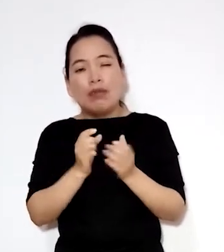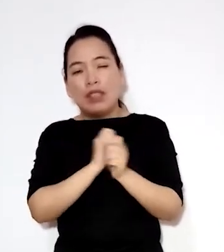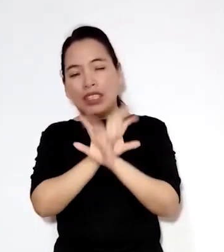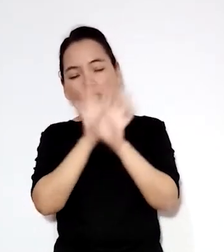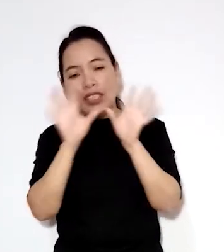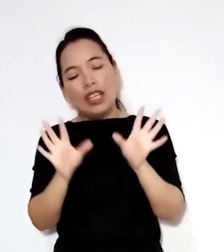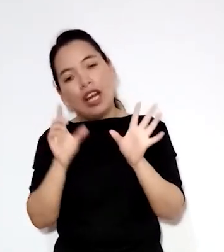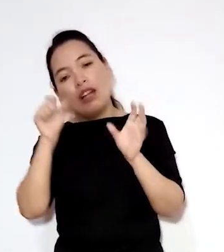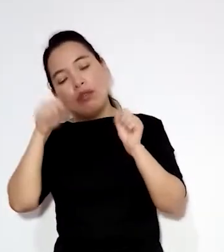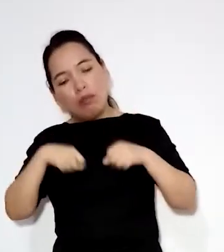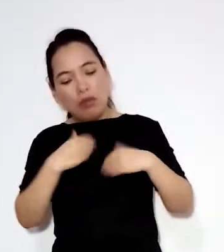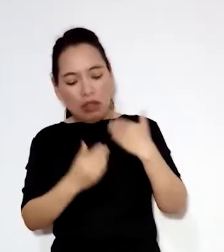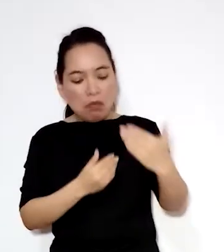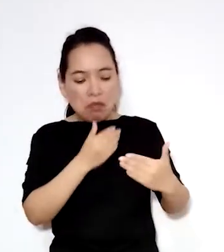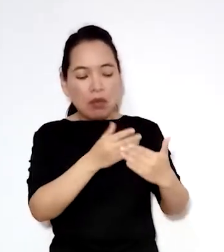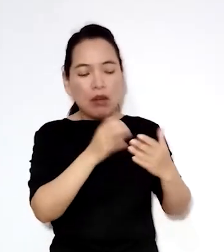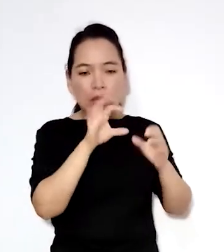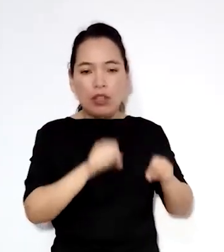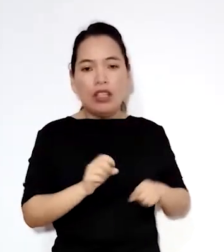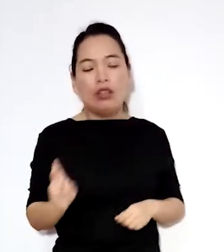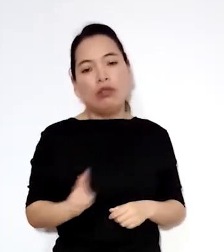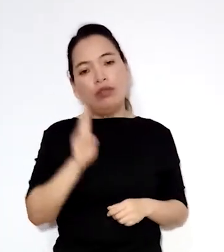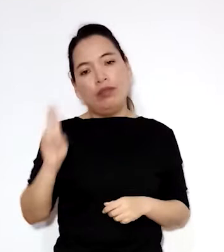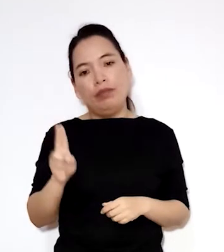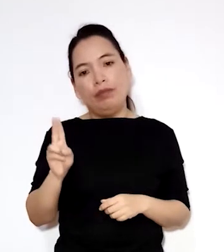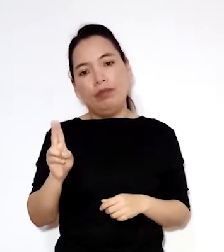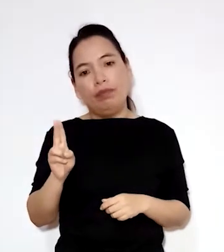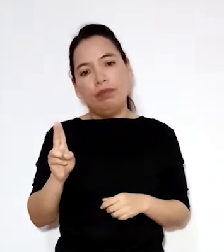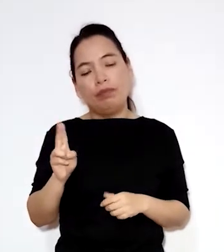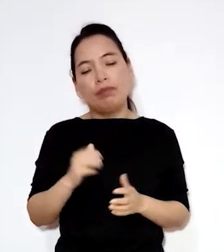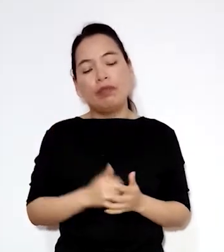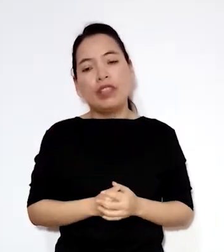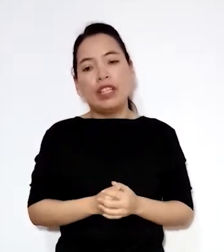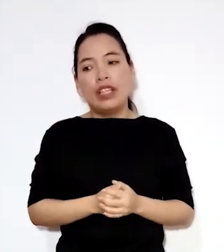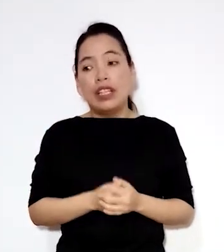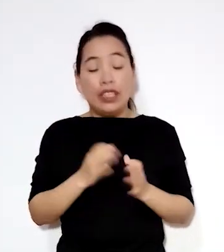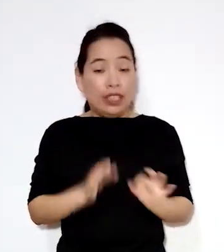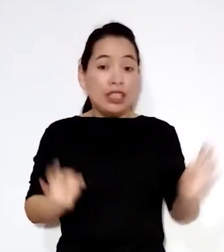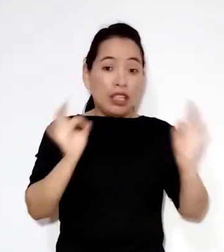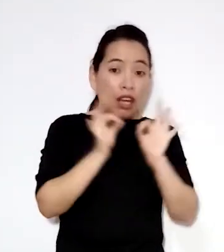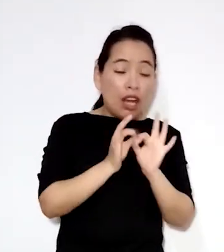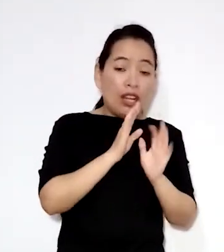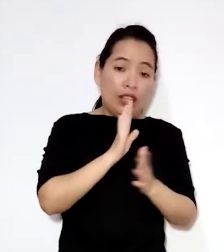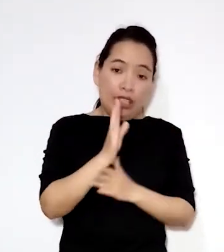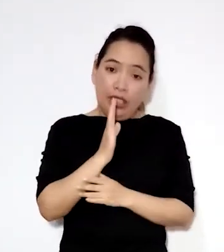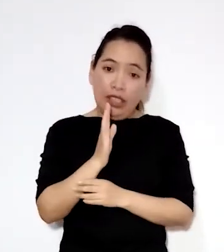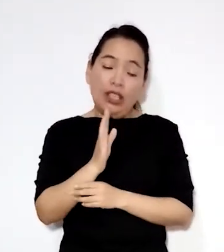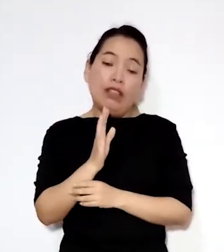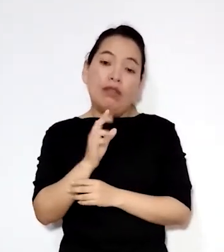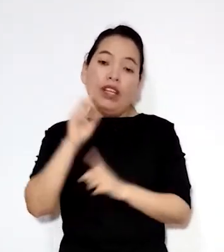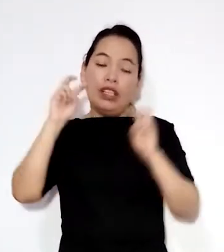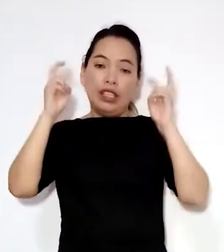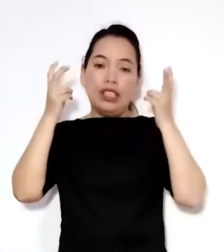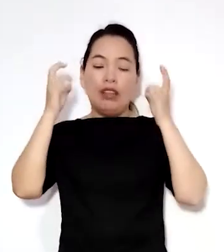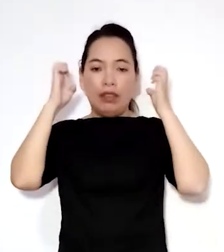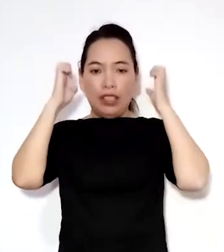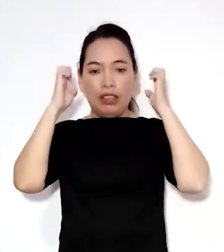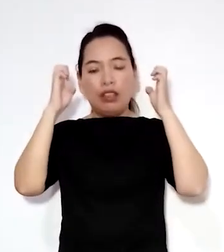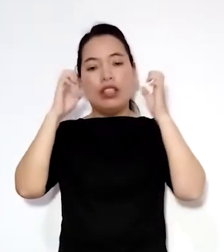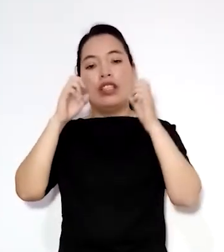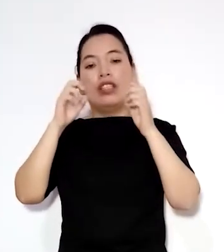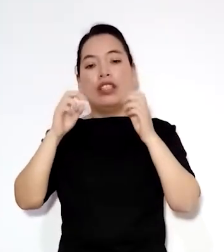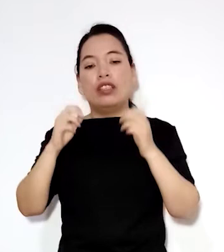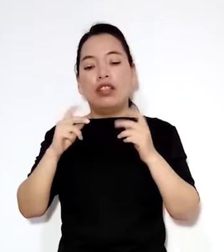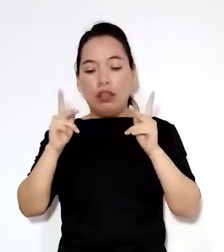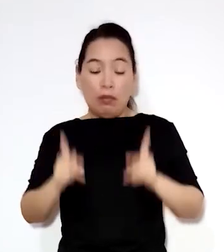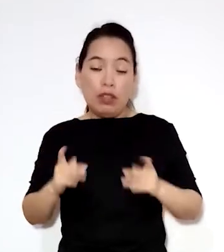de utilizar, ¿no? Destacamos también que la educación de personas jóvenes y adultas y